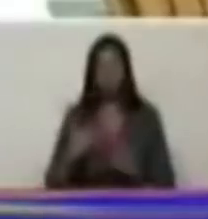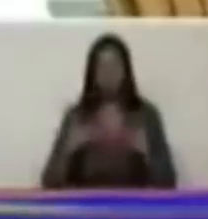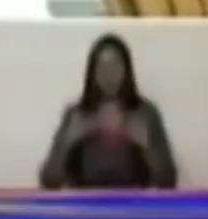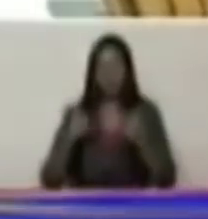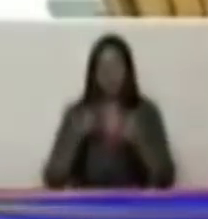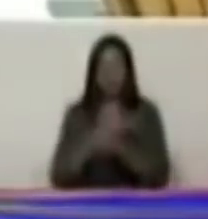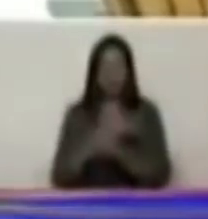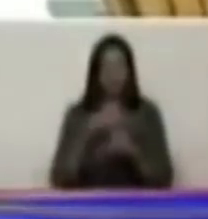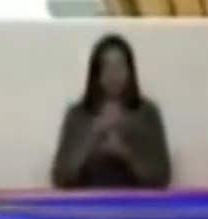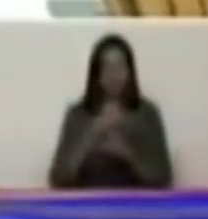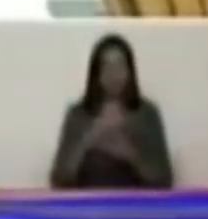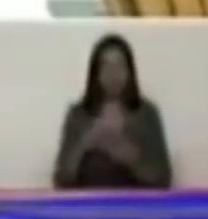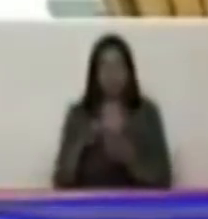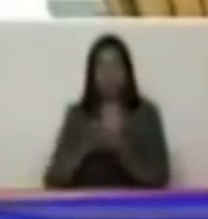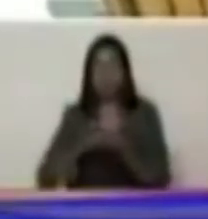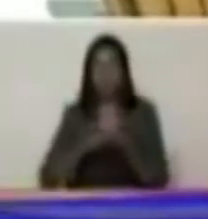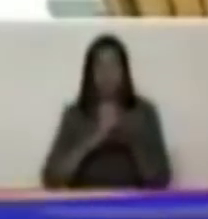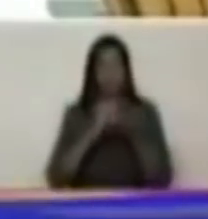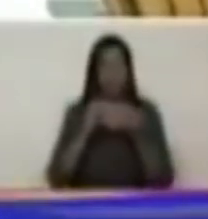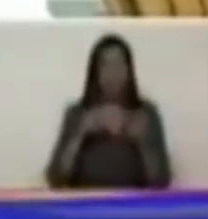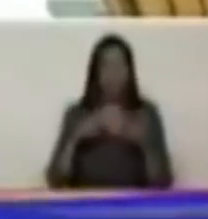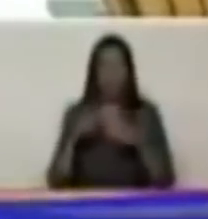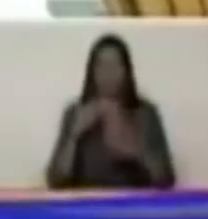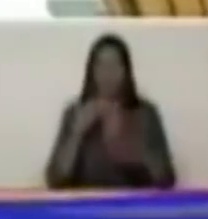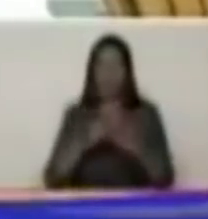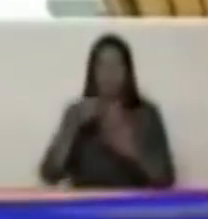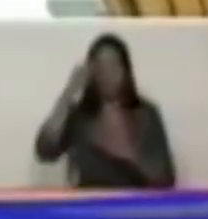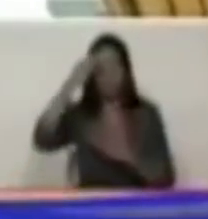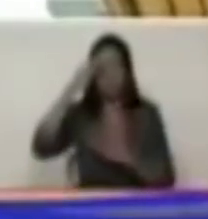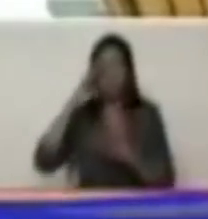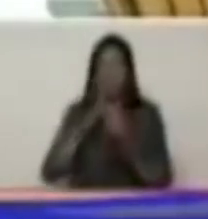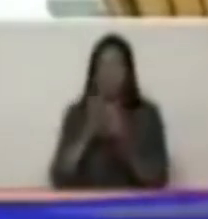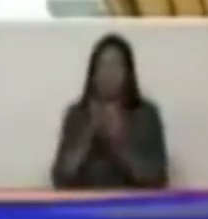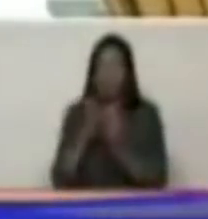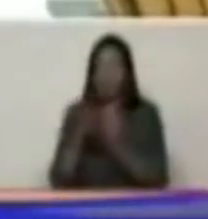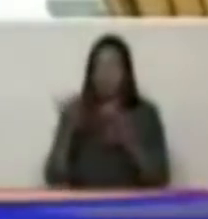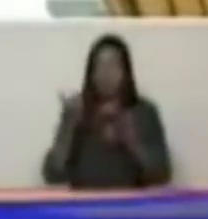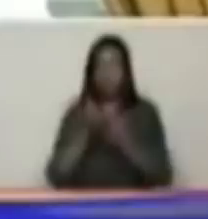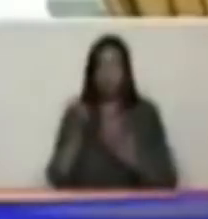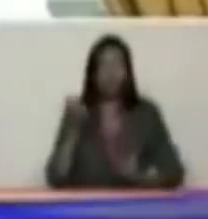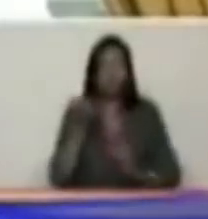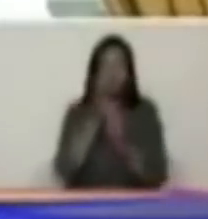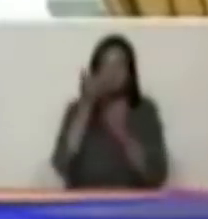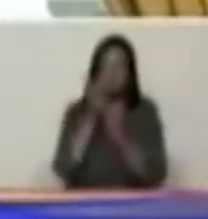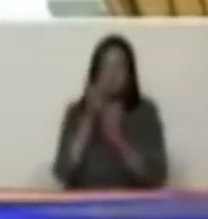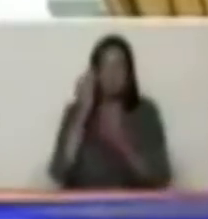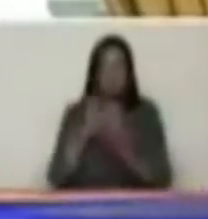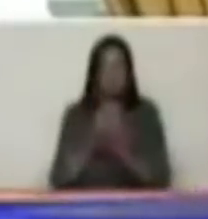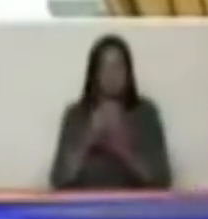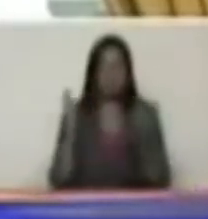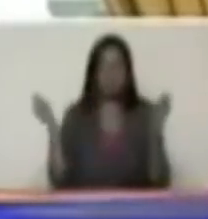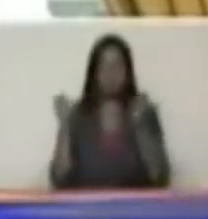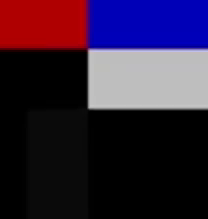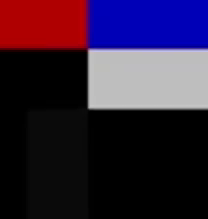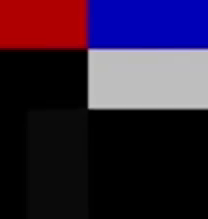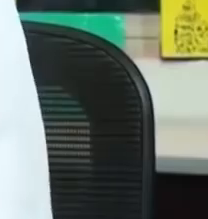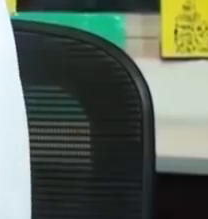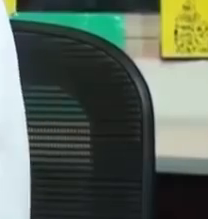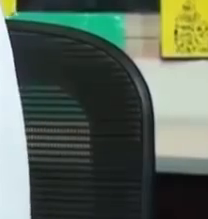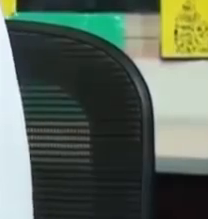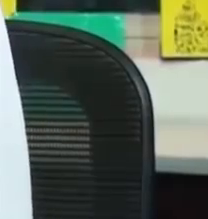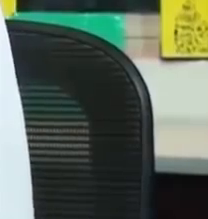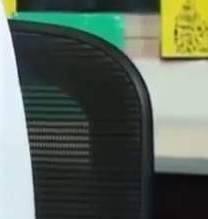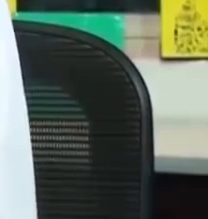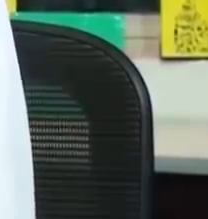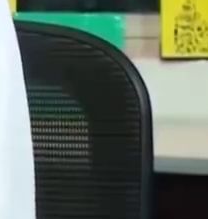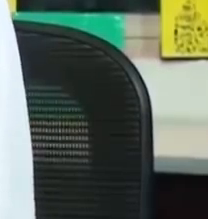a ser curados. Gracias a Cuba, siempre solidaria Cuba, siempre Cuba en la vanguardia de la medicina.